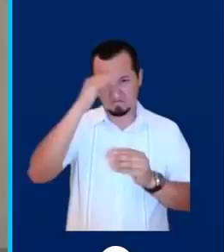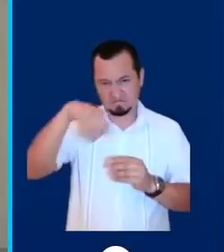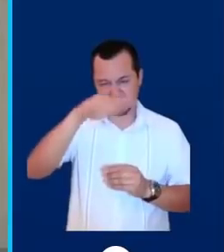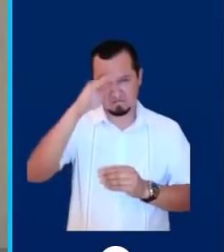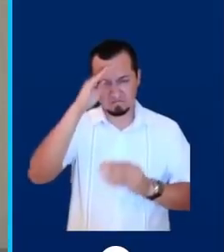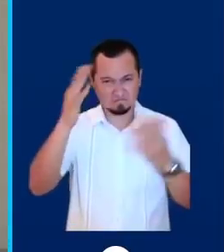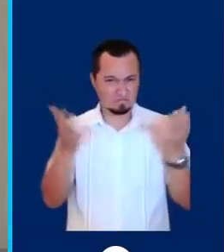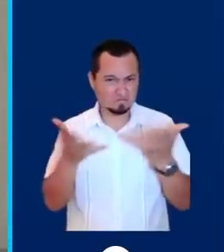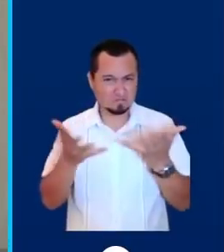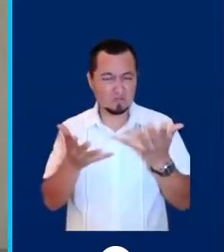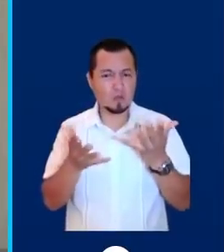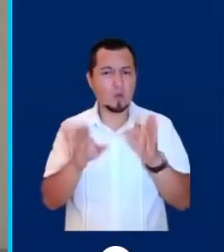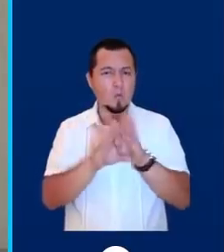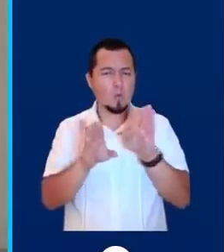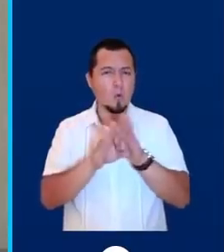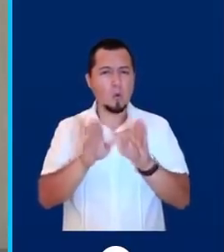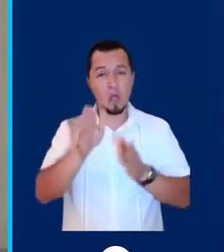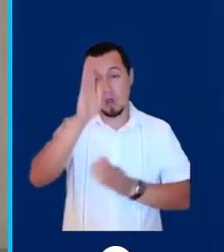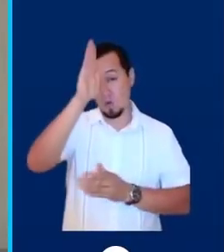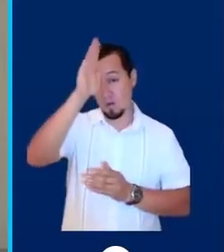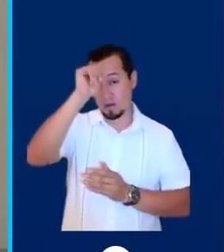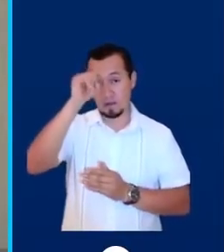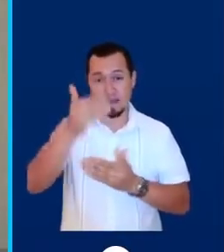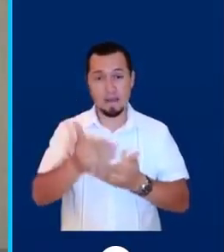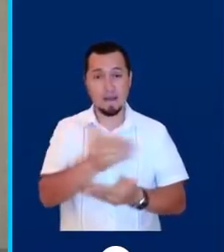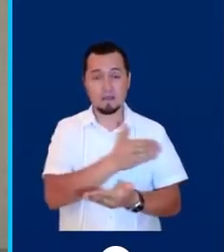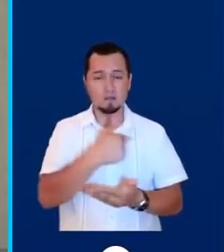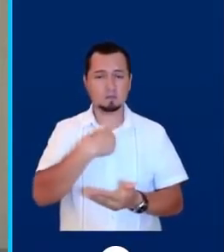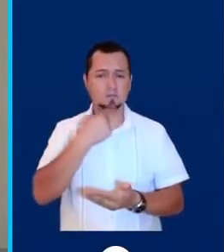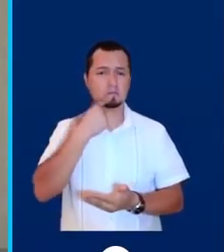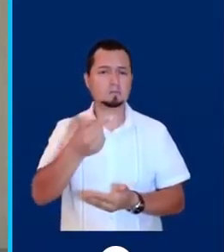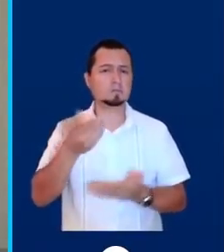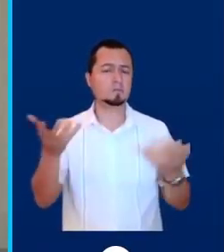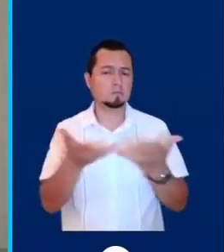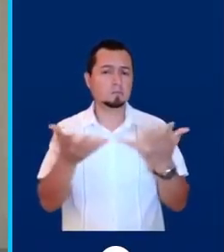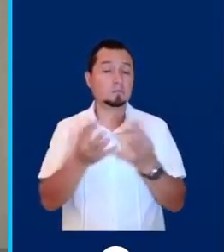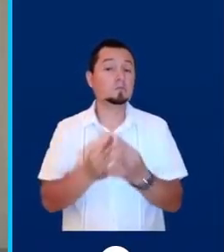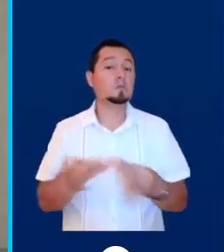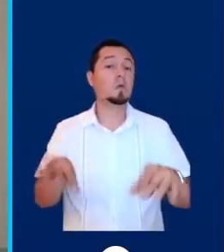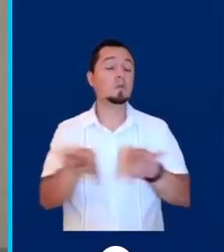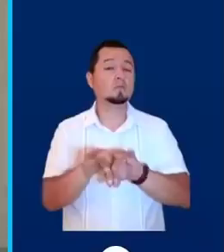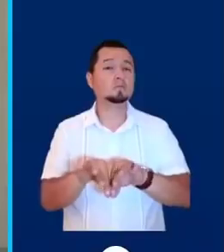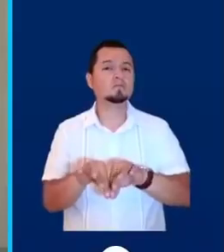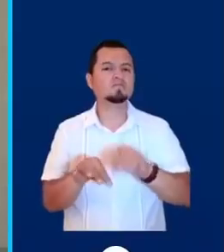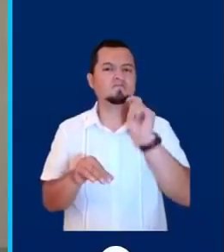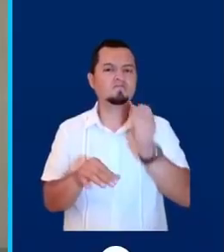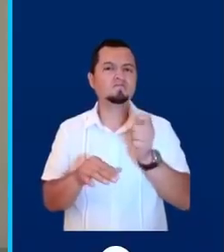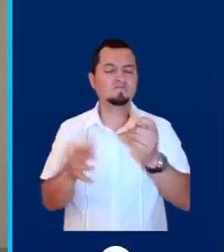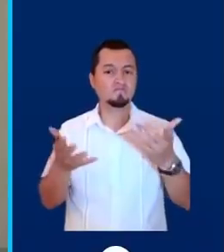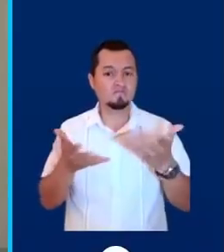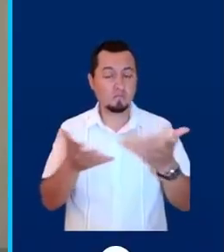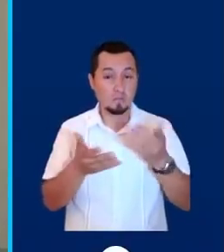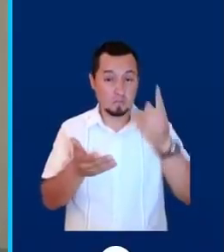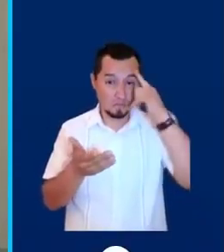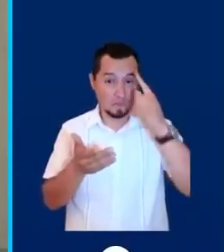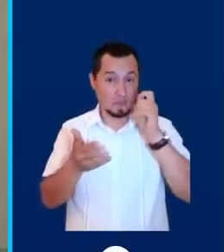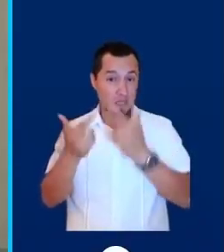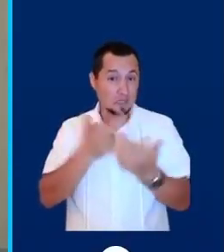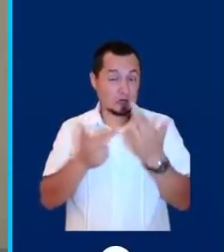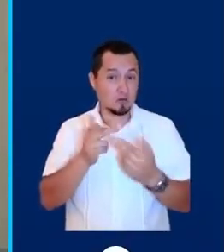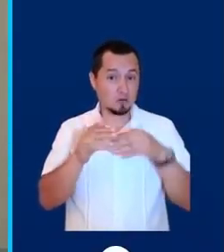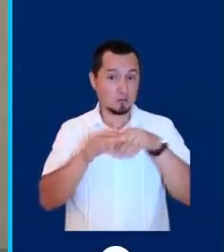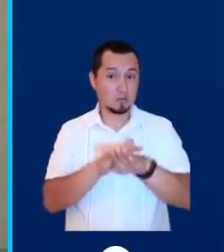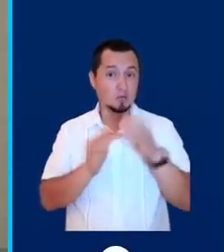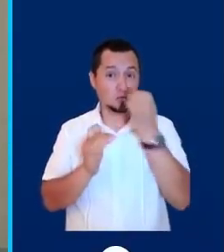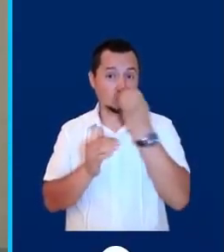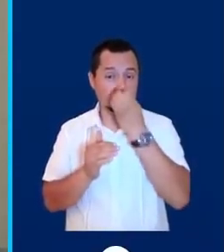y aterrizar algunas acciones que son muy importantes para garantizar que en el regreso a